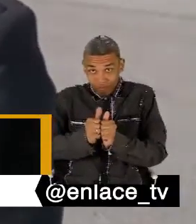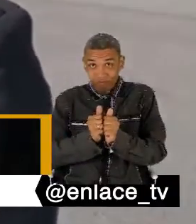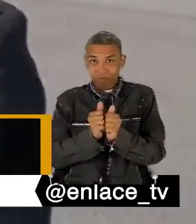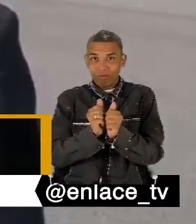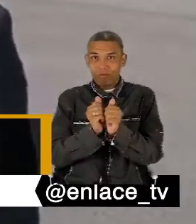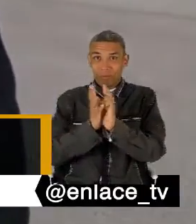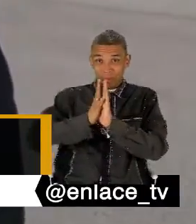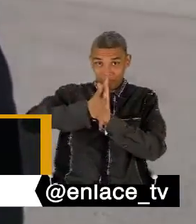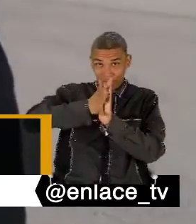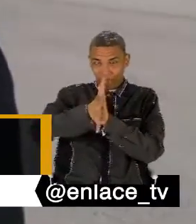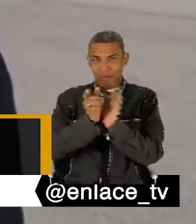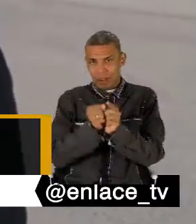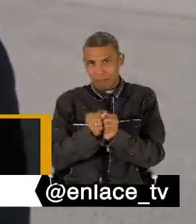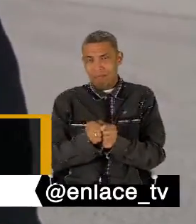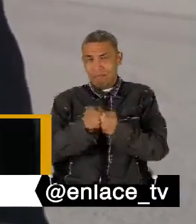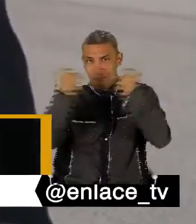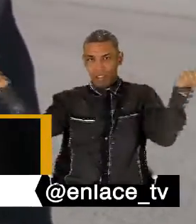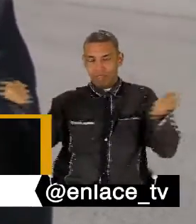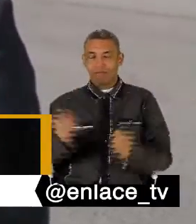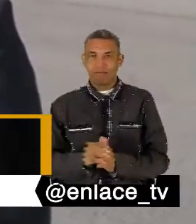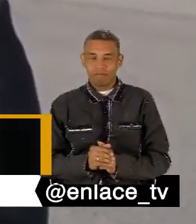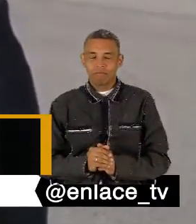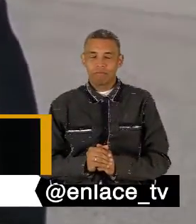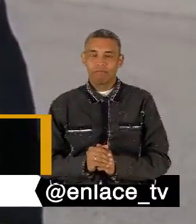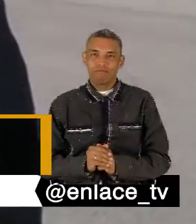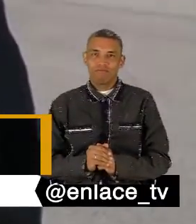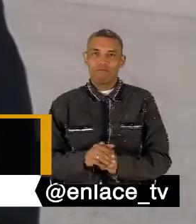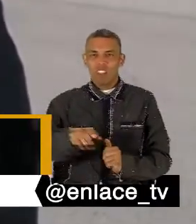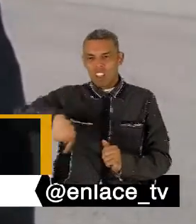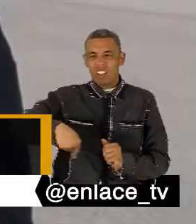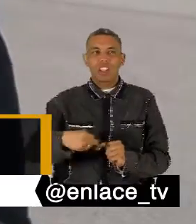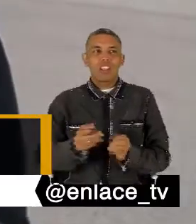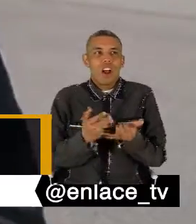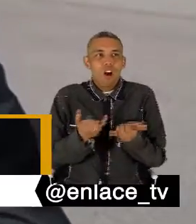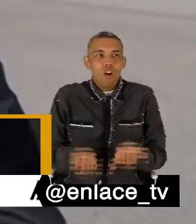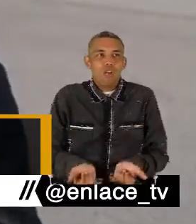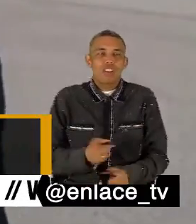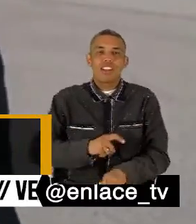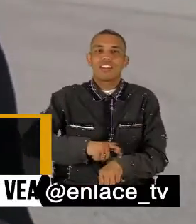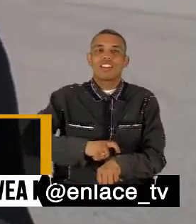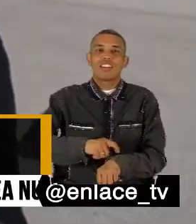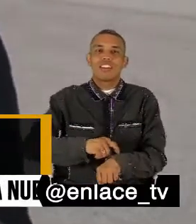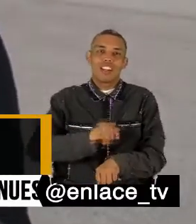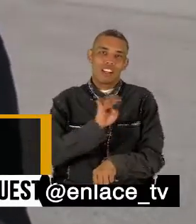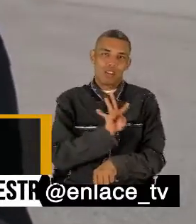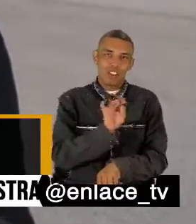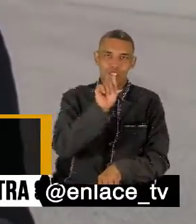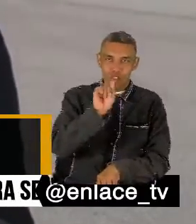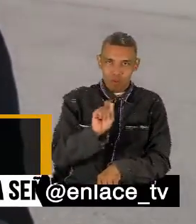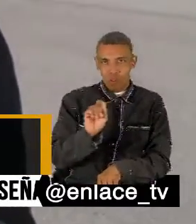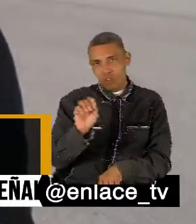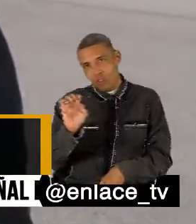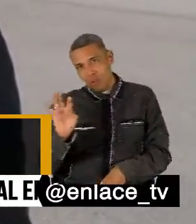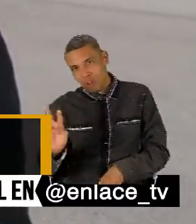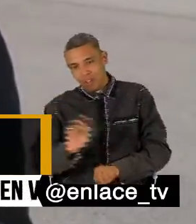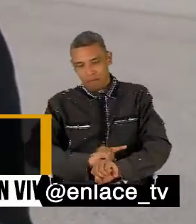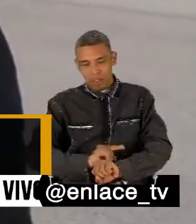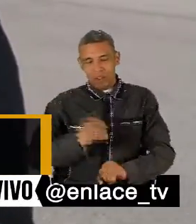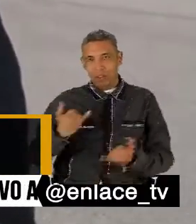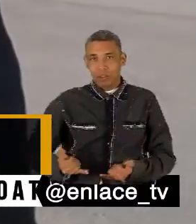de este compromiso nuevamente en directo. Estamos a esta hora de las afueras del estadio donde Colombia y Paraguay se enfrentarán a